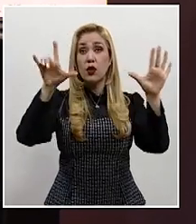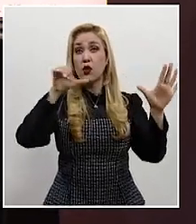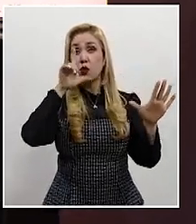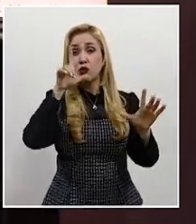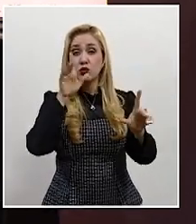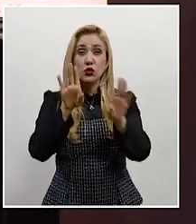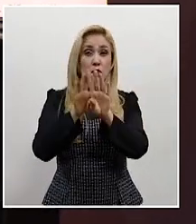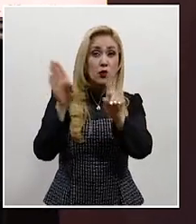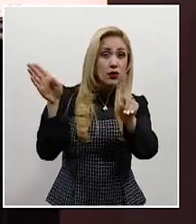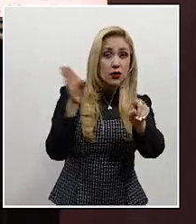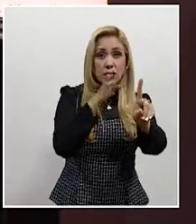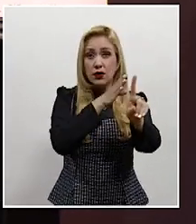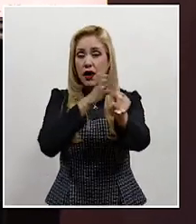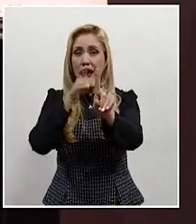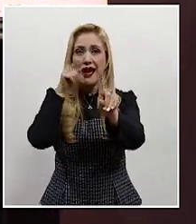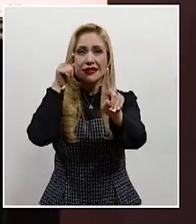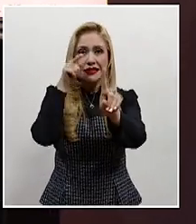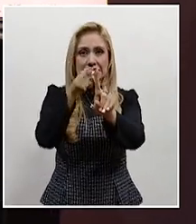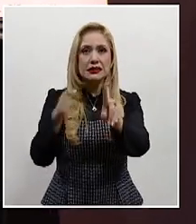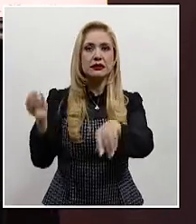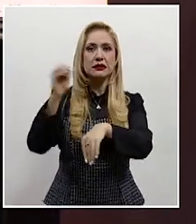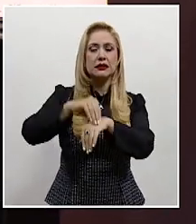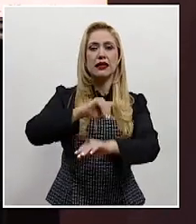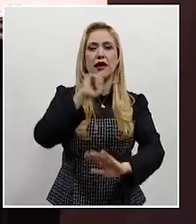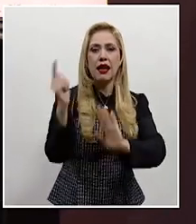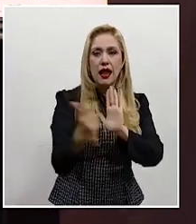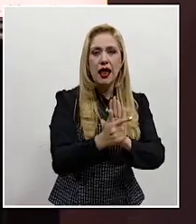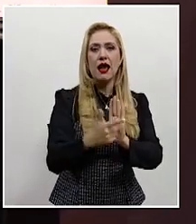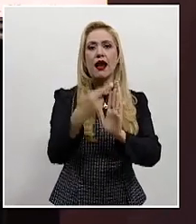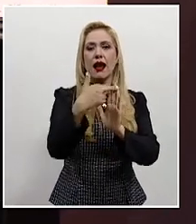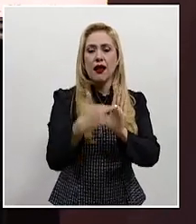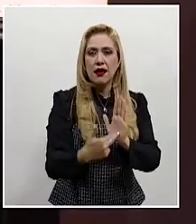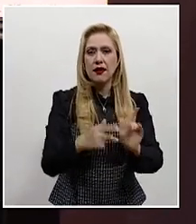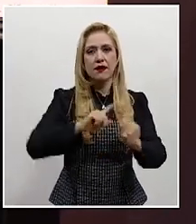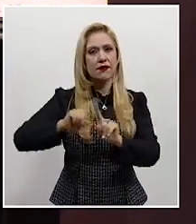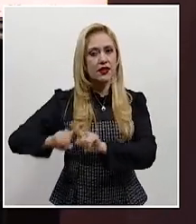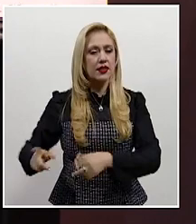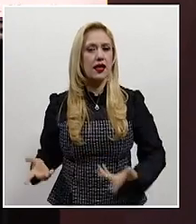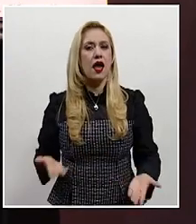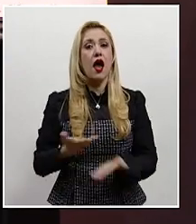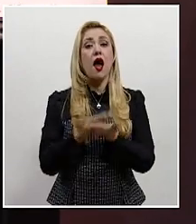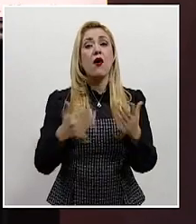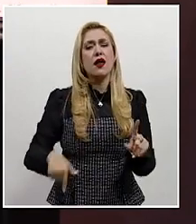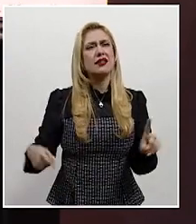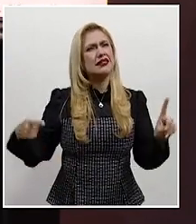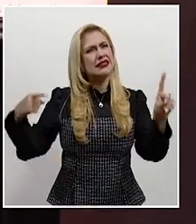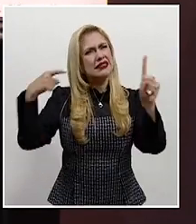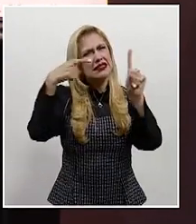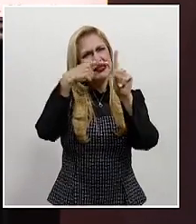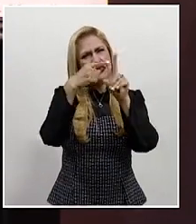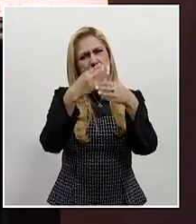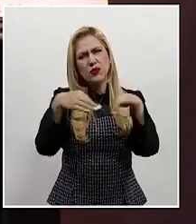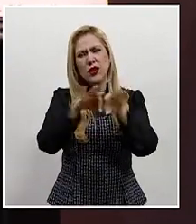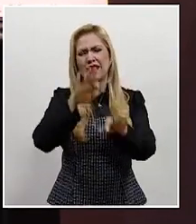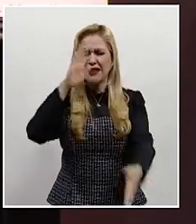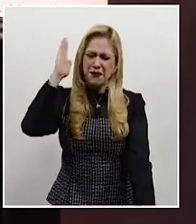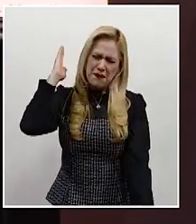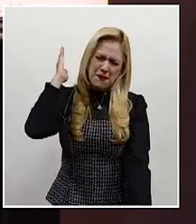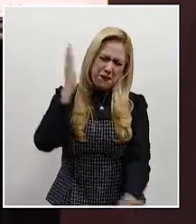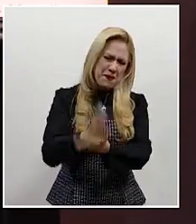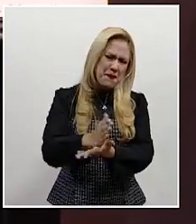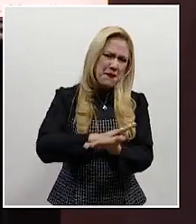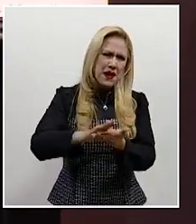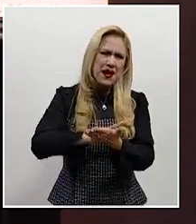hacia dónde deben ir las políticas públicas. Obviamente el objetivo y la misión es erradicar la violencia y el acoso. ¿Cuándo